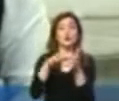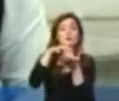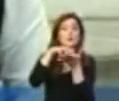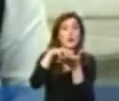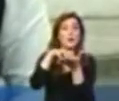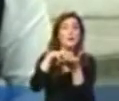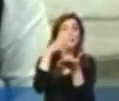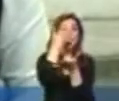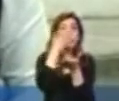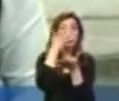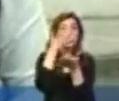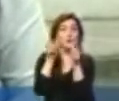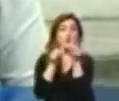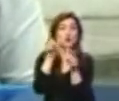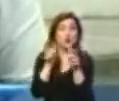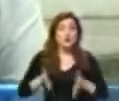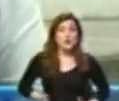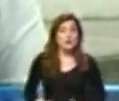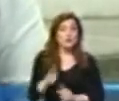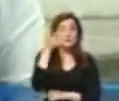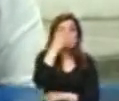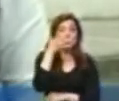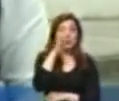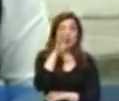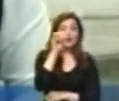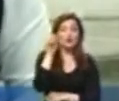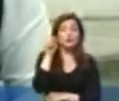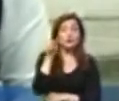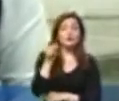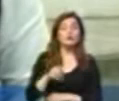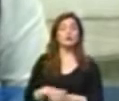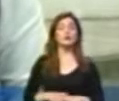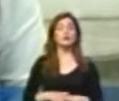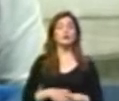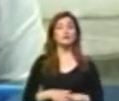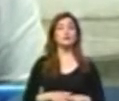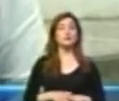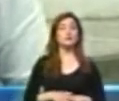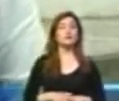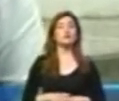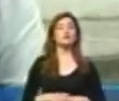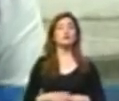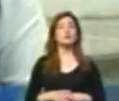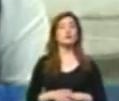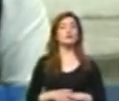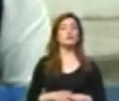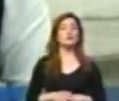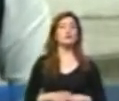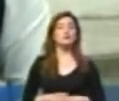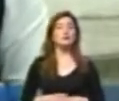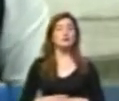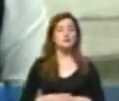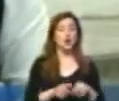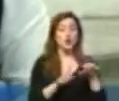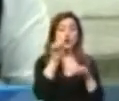acudan a las urnas. Sin embargo, estas serán unas elecciones inusuales para dos de los siete cantones de la provincia de Esmeraldas, pues tanto